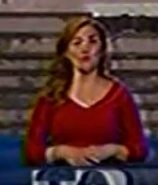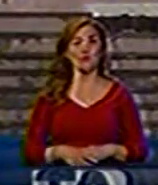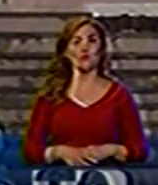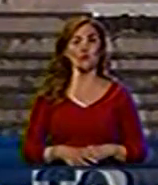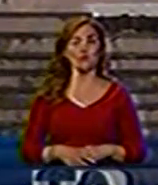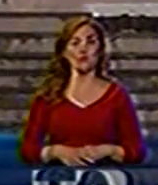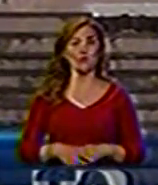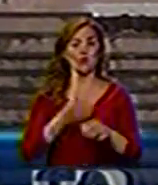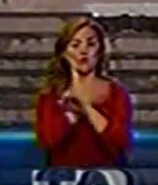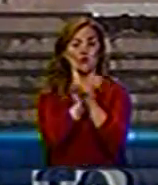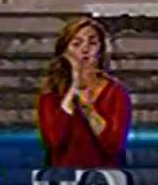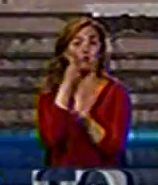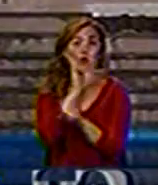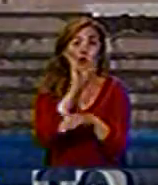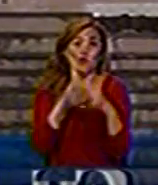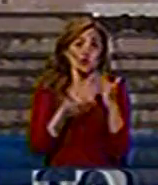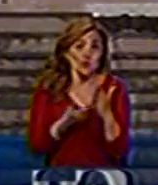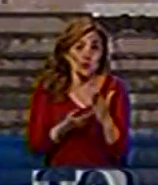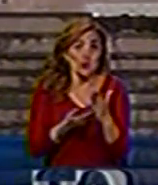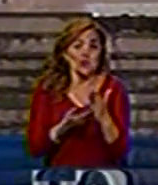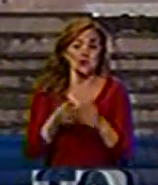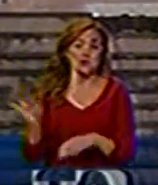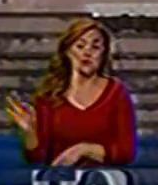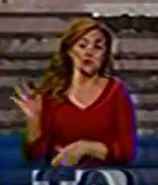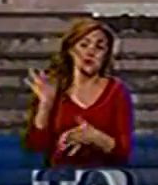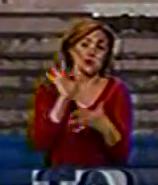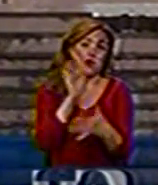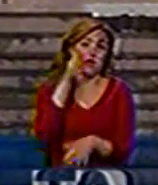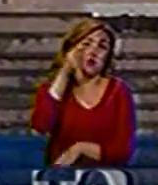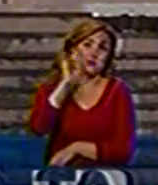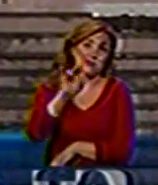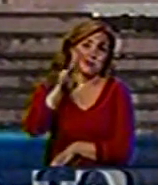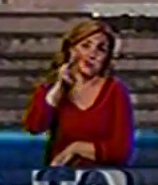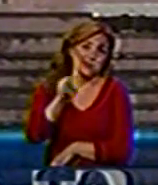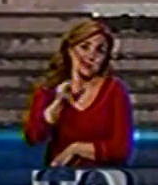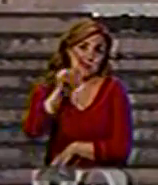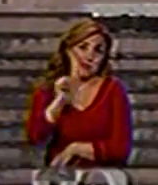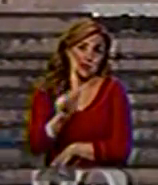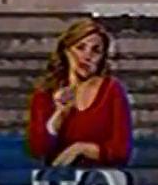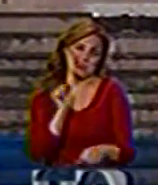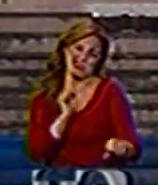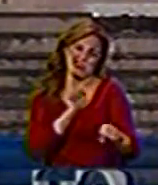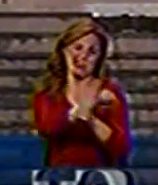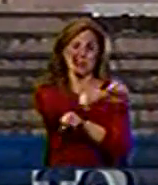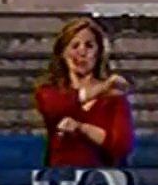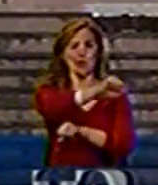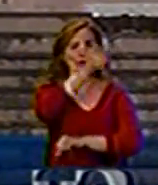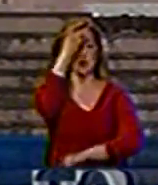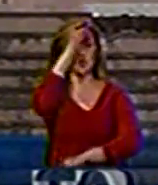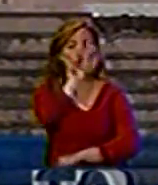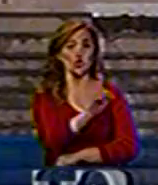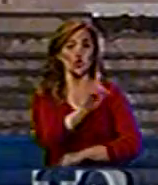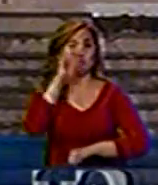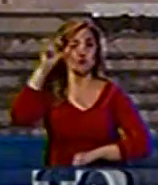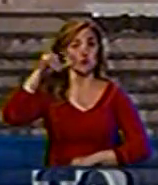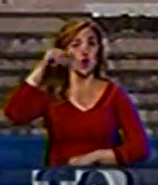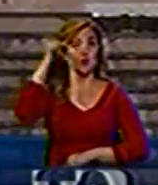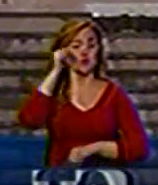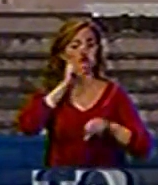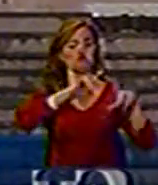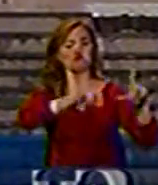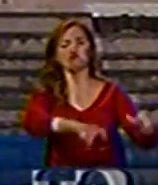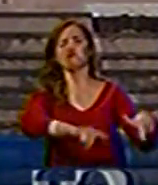Nuevamente la Defensoría del Pueblo, mediante su titular Gina Benavides, vuelve a rechazar y a cuestionar la decisión del gobierno